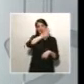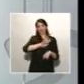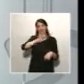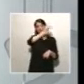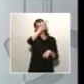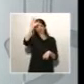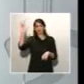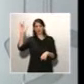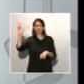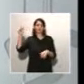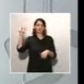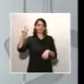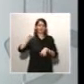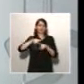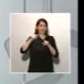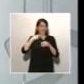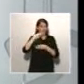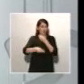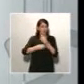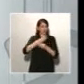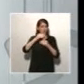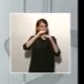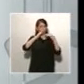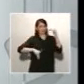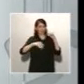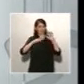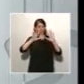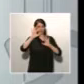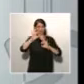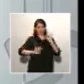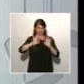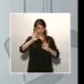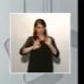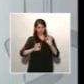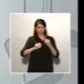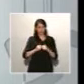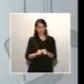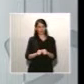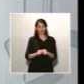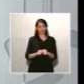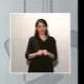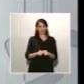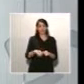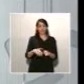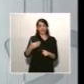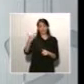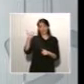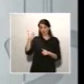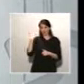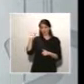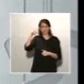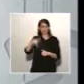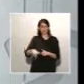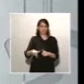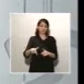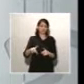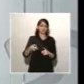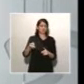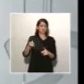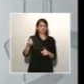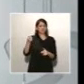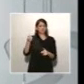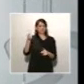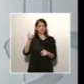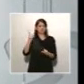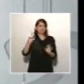al 10%. No se han… Ni ayer ni hoy se han producido importante ningún tipo de